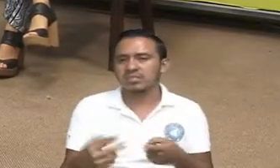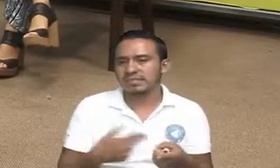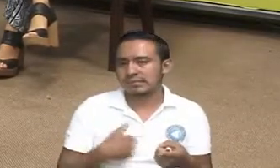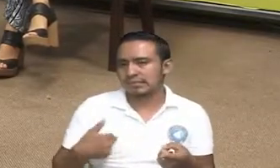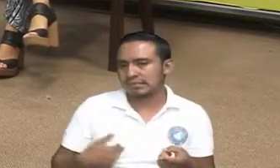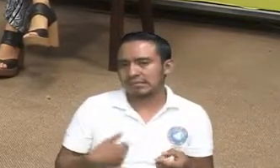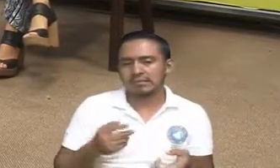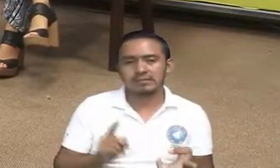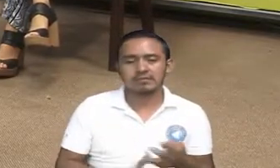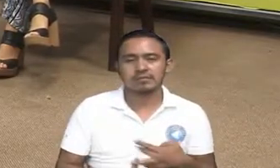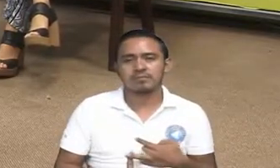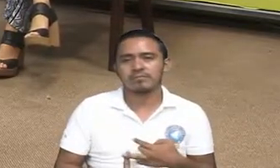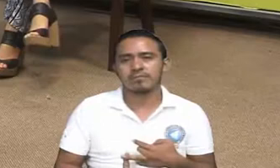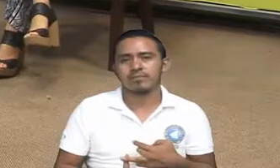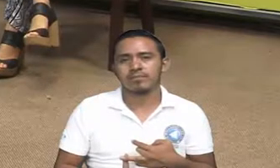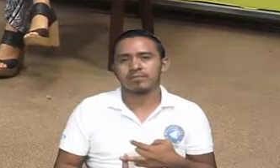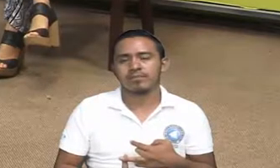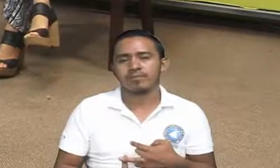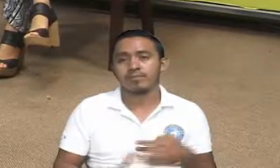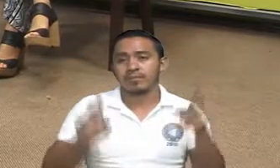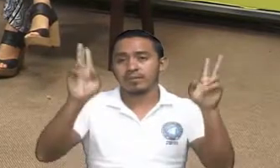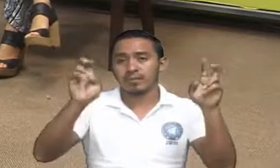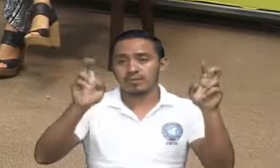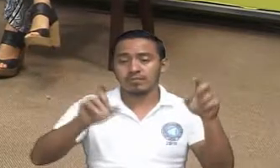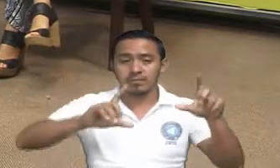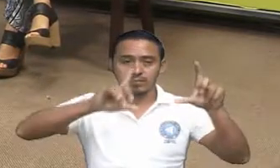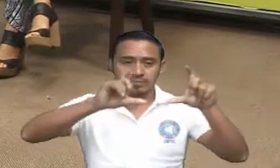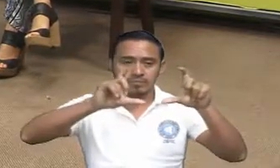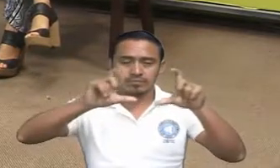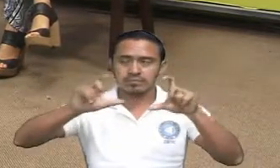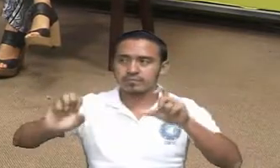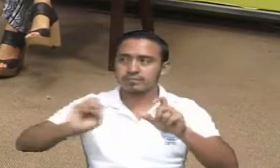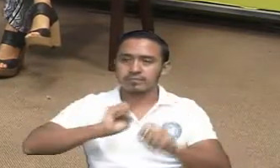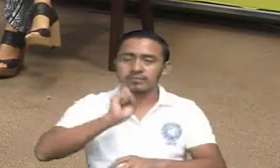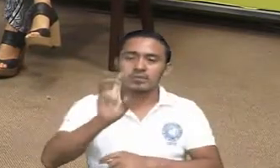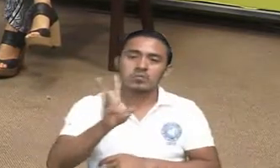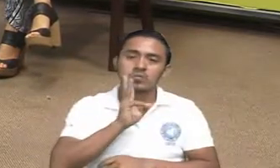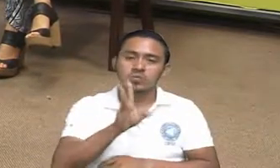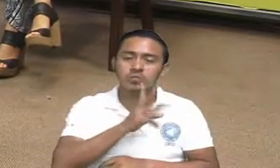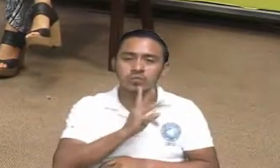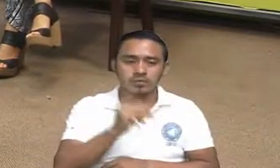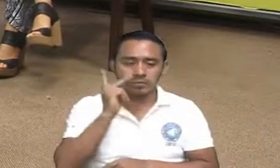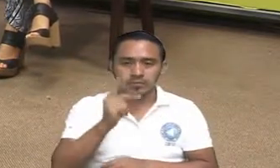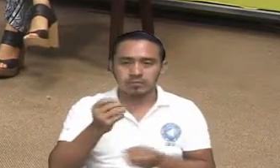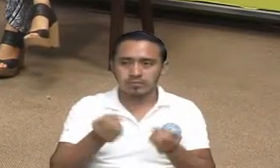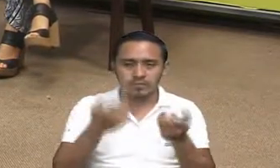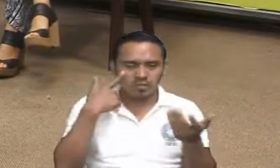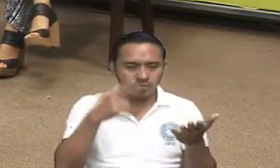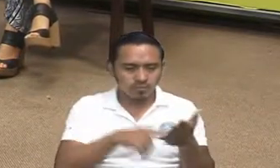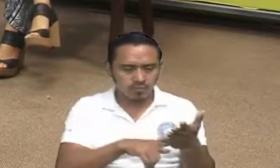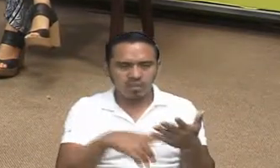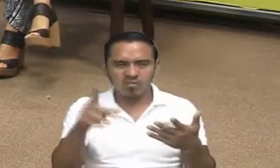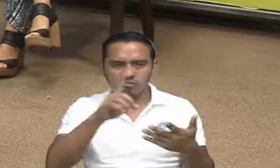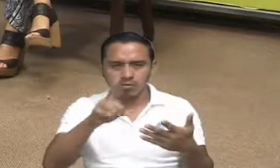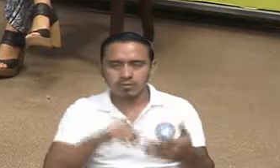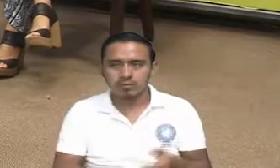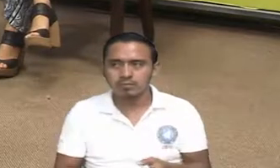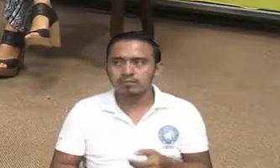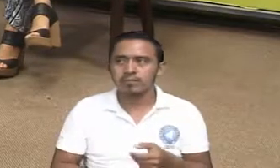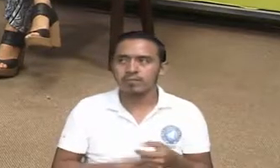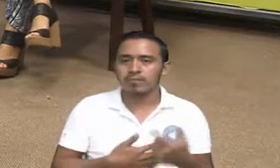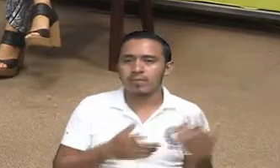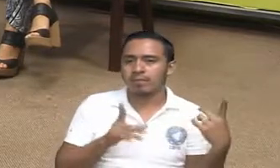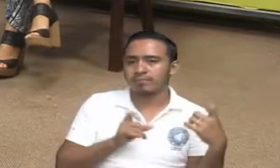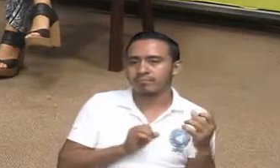haciendo. Ahora, con el tema de las fotos, ¿verdad?, y el WhatsApp, de que todo lo puedes compartir, enséñame, uh-huh, dónde estás. Entonces, tenés que mandar